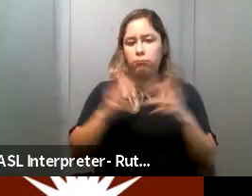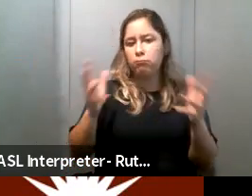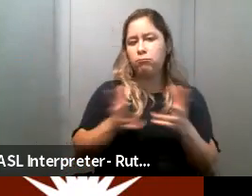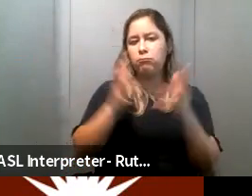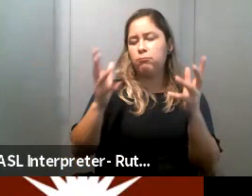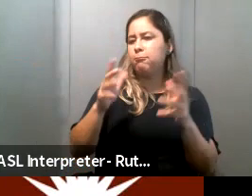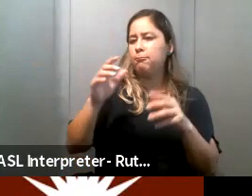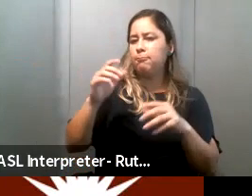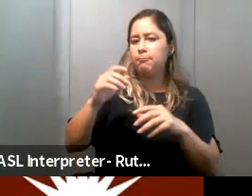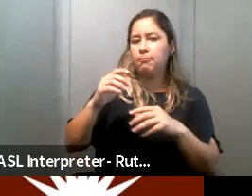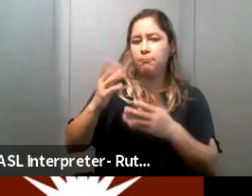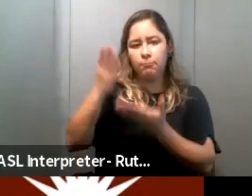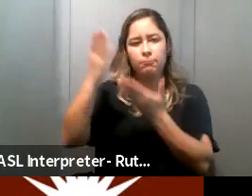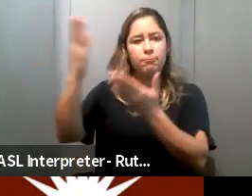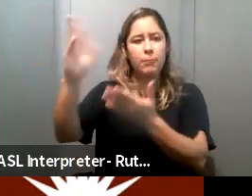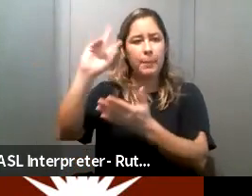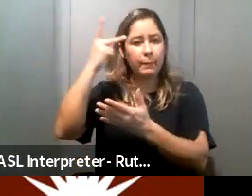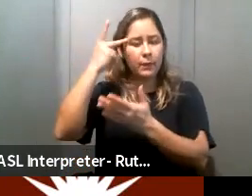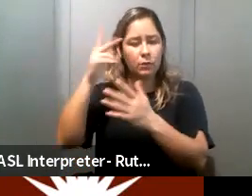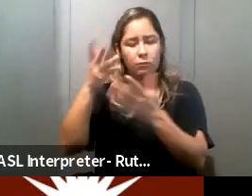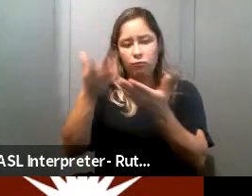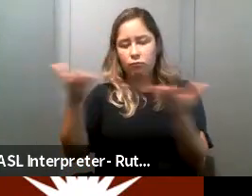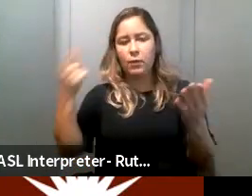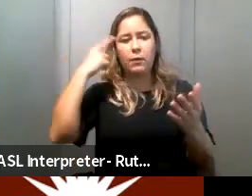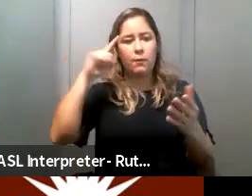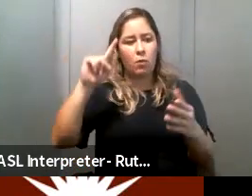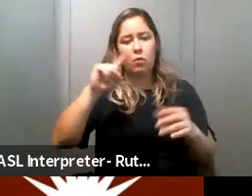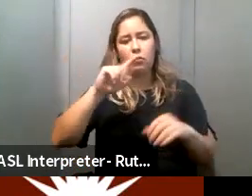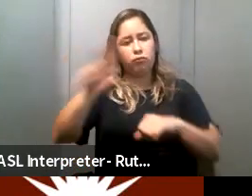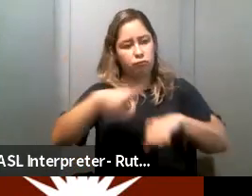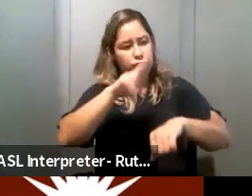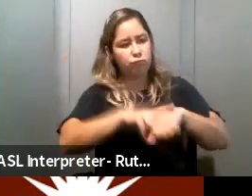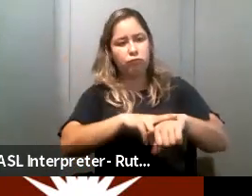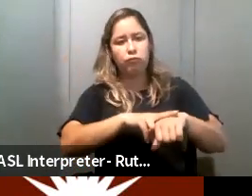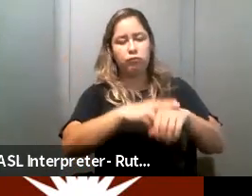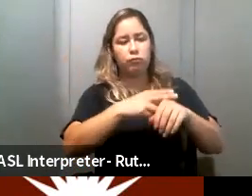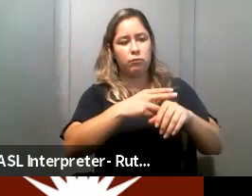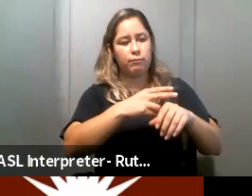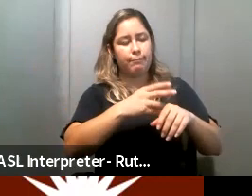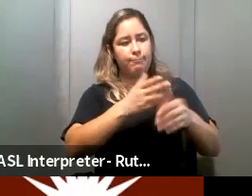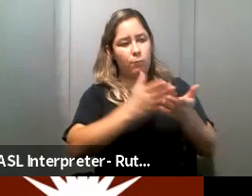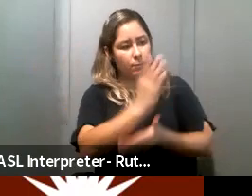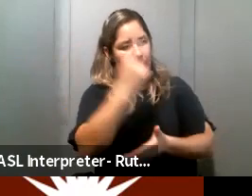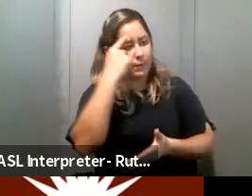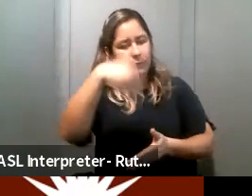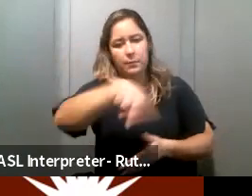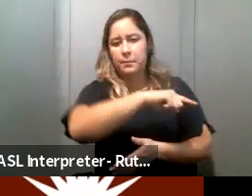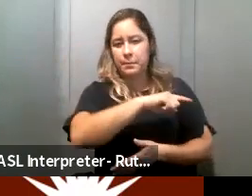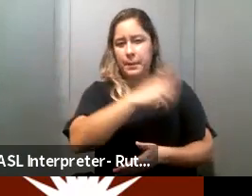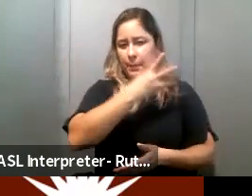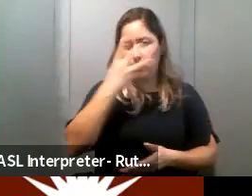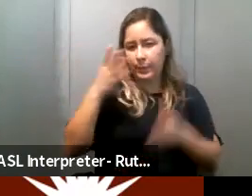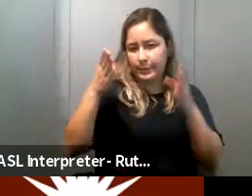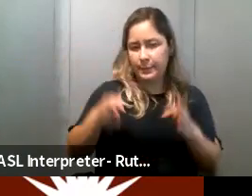nivel local, a nivel estatal y nacional. Y obviamente colaboramos con otras organizaciones para el empuje y